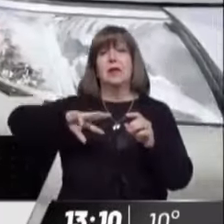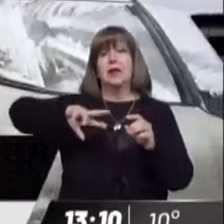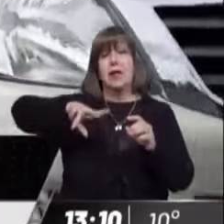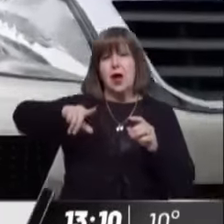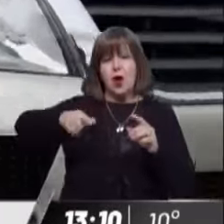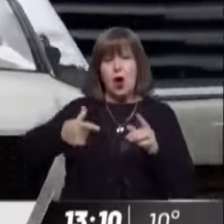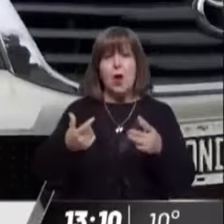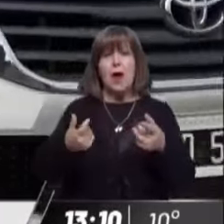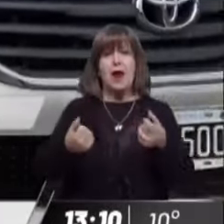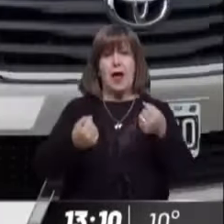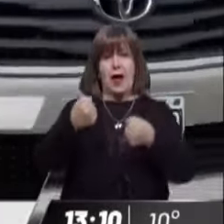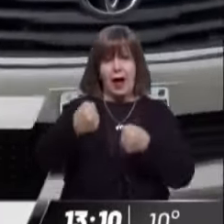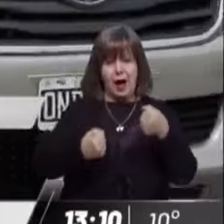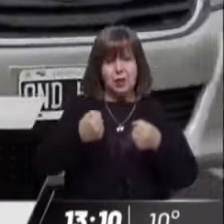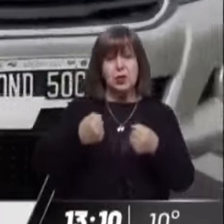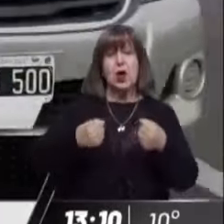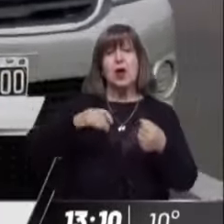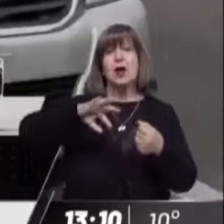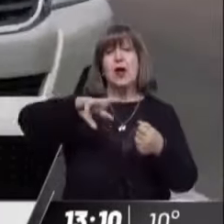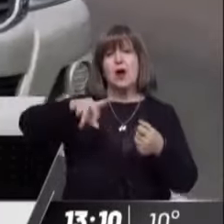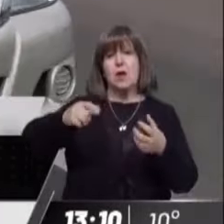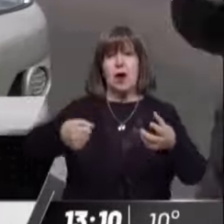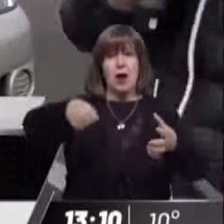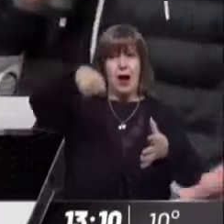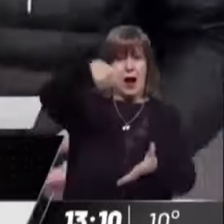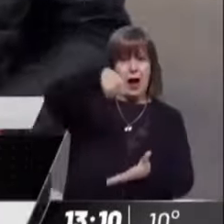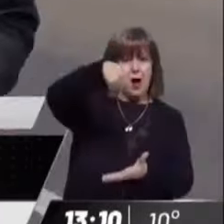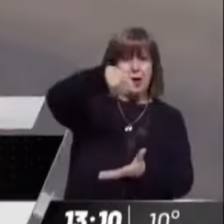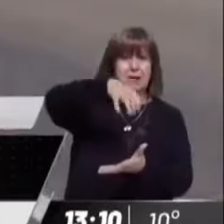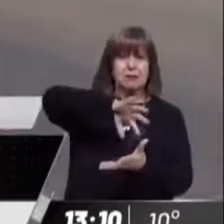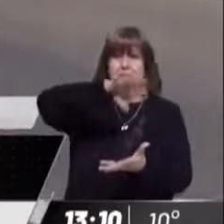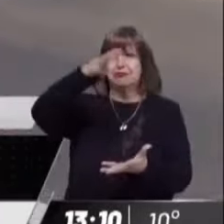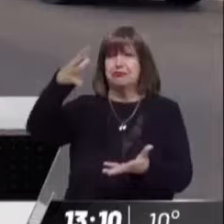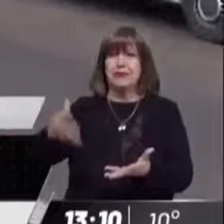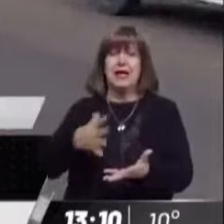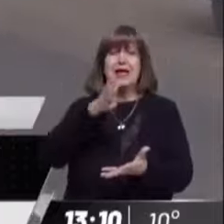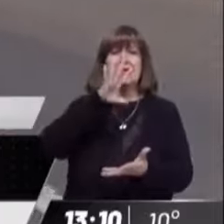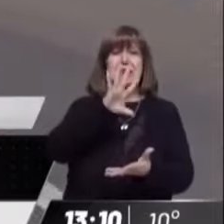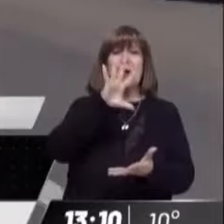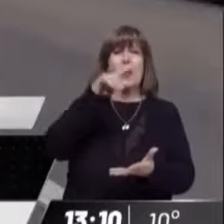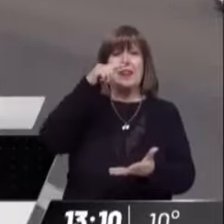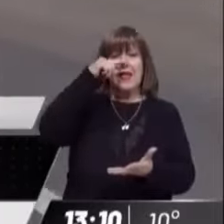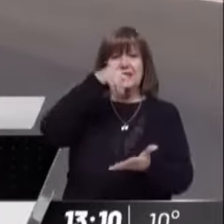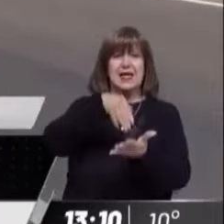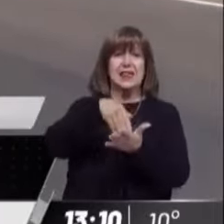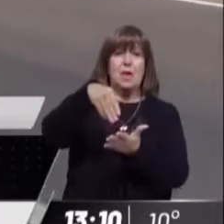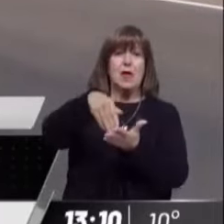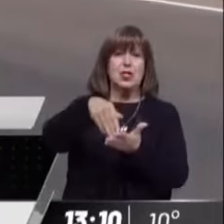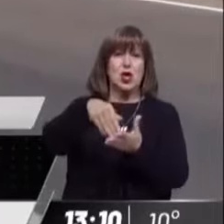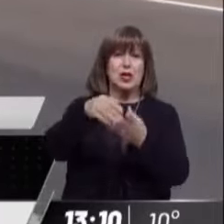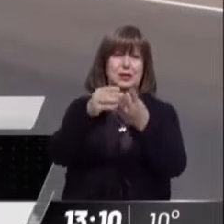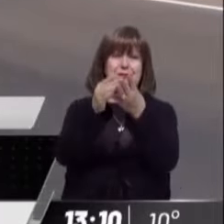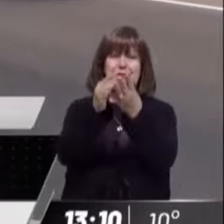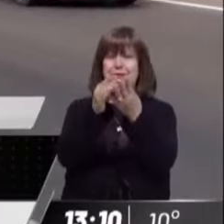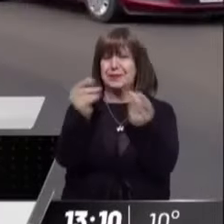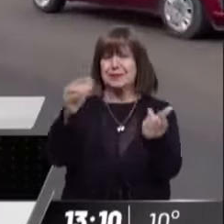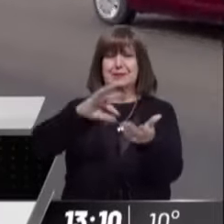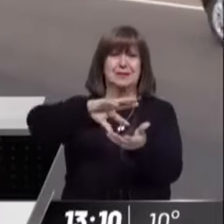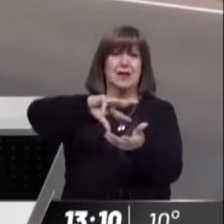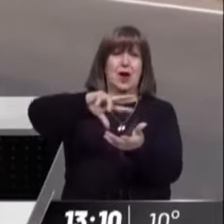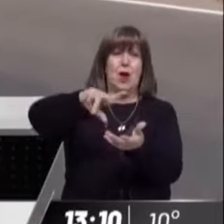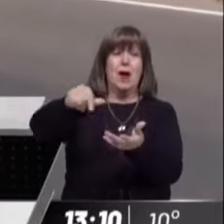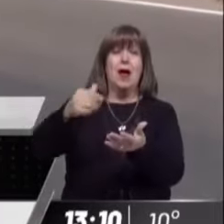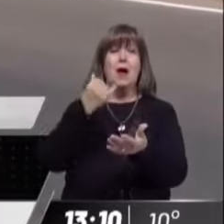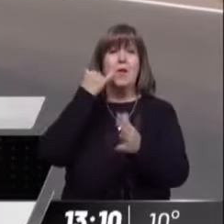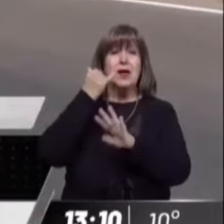el rodado en el que se manejaban y también el dinero, que hablamos de una suma millonaria. 57 millones de pesos era lo que había recaudado en